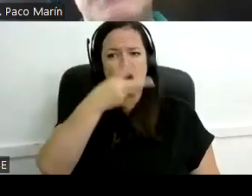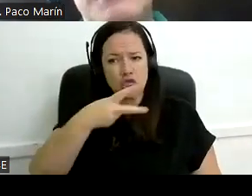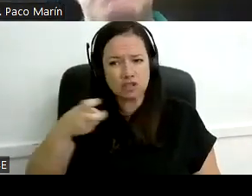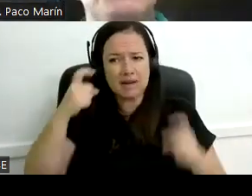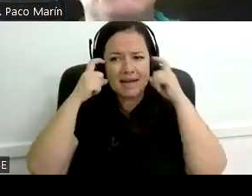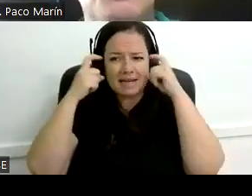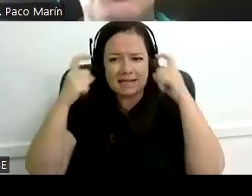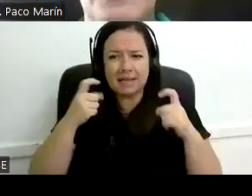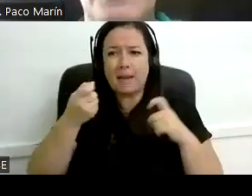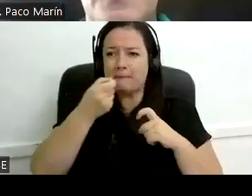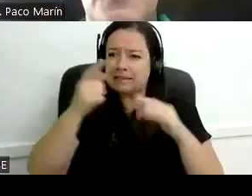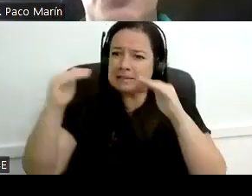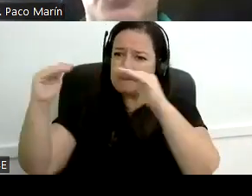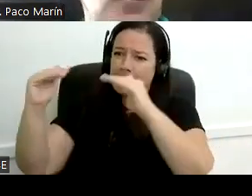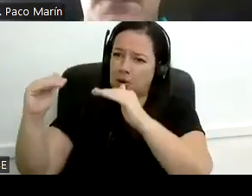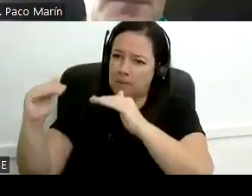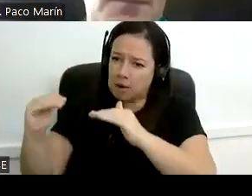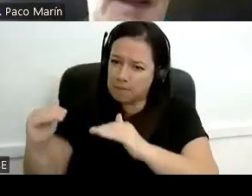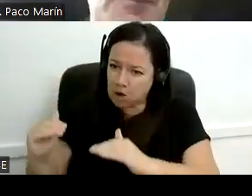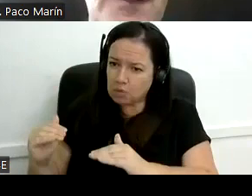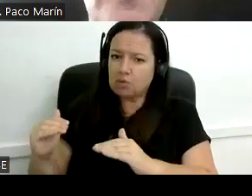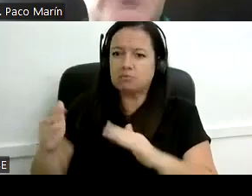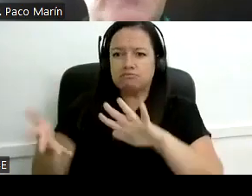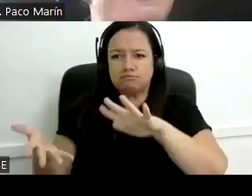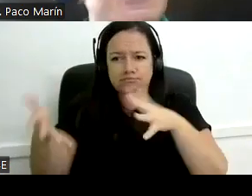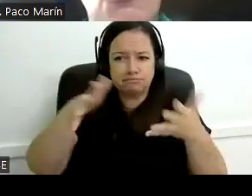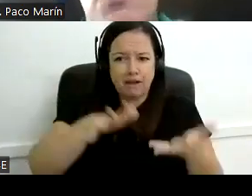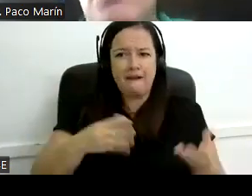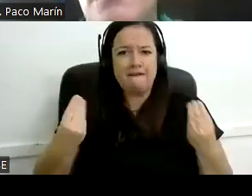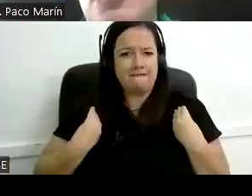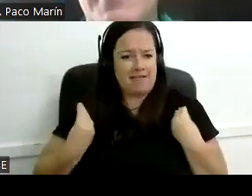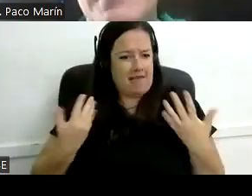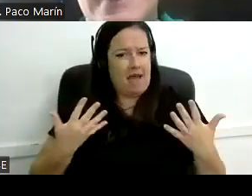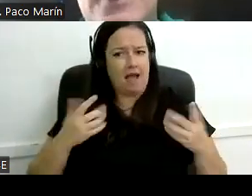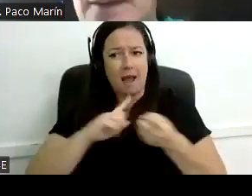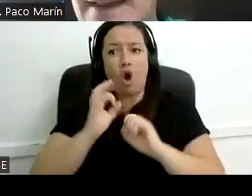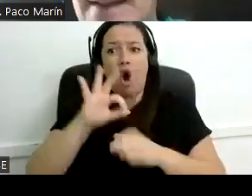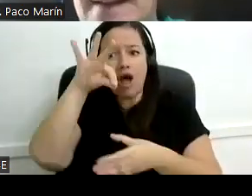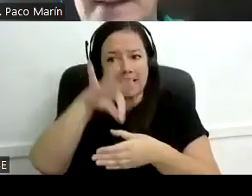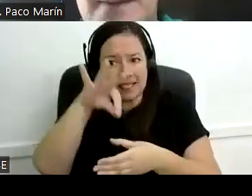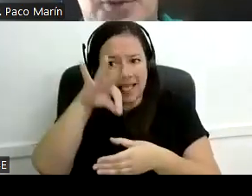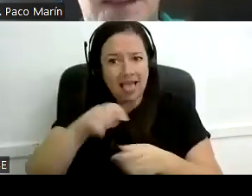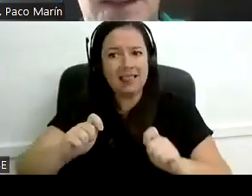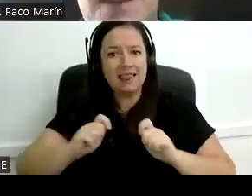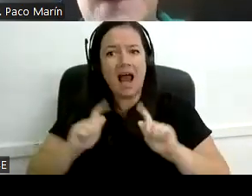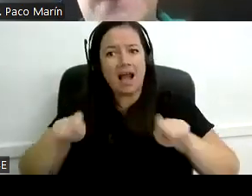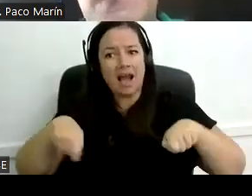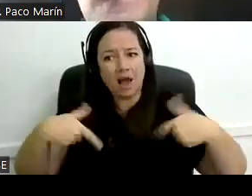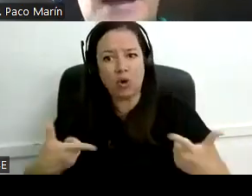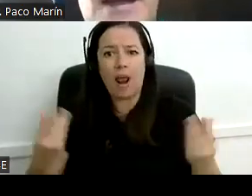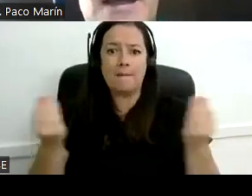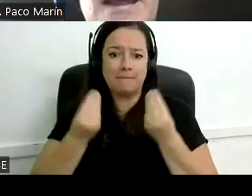cambiar ese medicamento pues eso, por cambios en el estilo de vida o alguna droga vegetal que le pueda ir